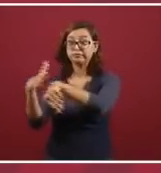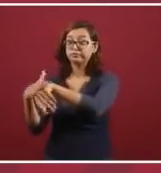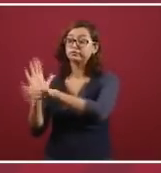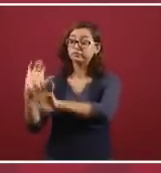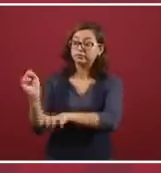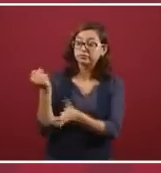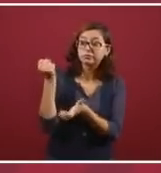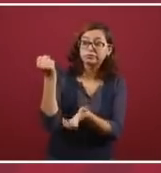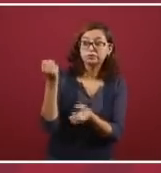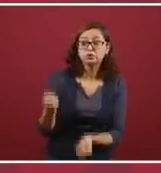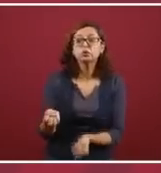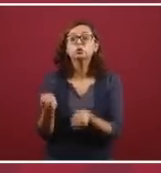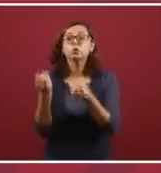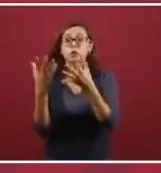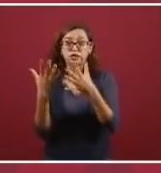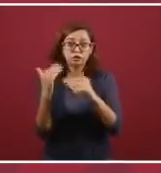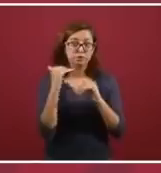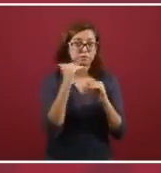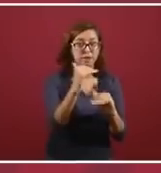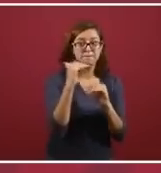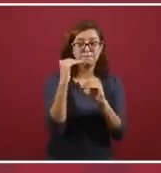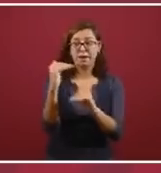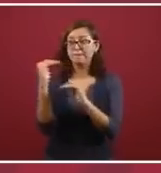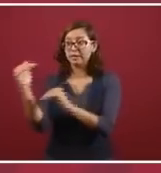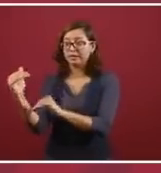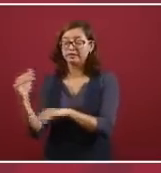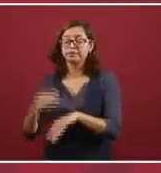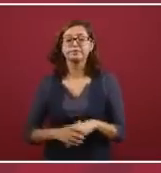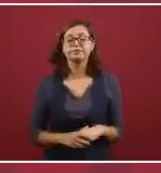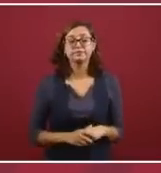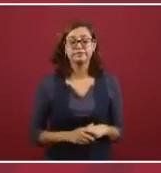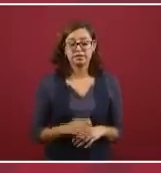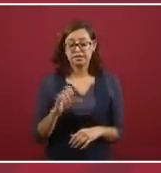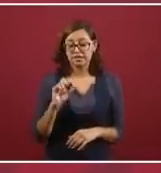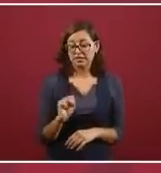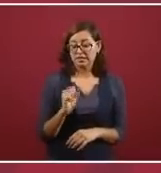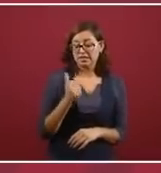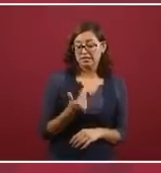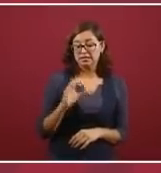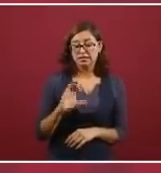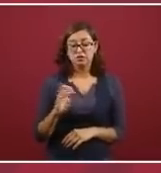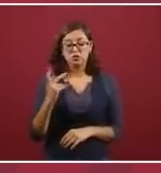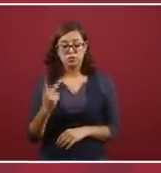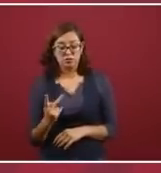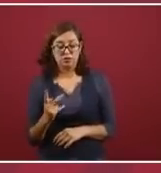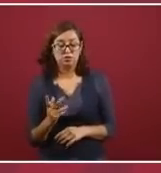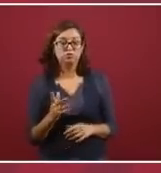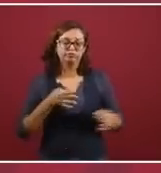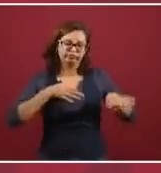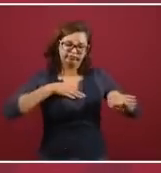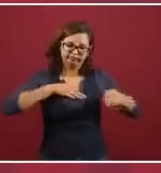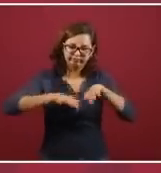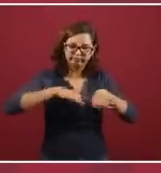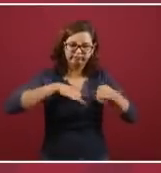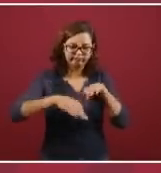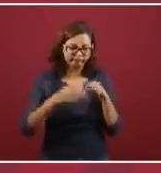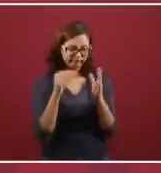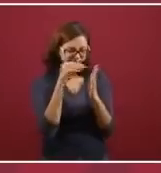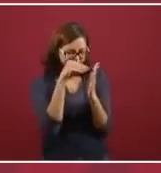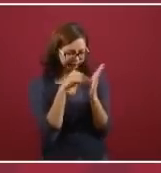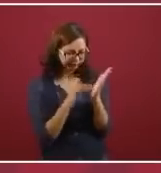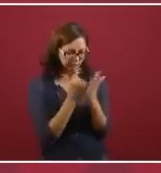disponible. La Secretaría de Hacienda está haciendo este